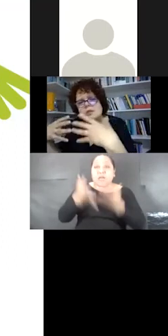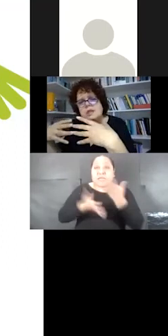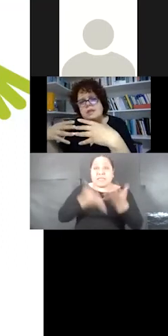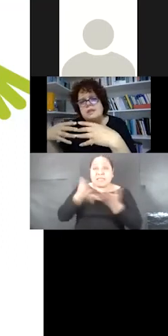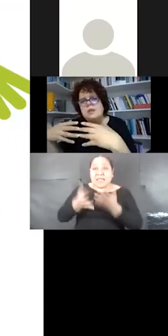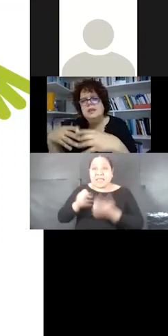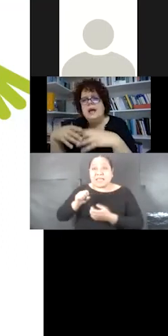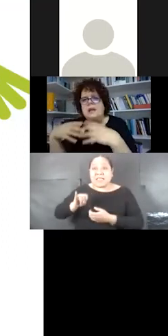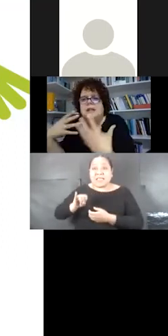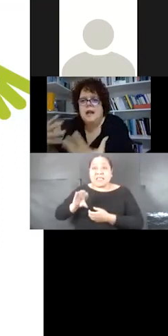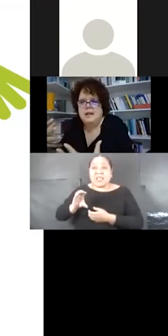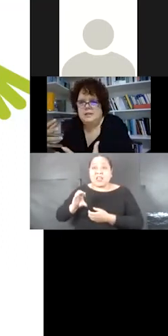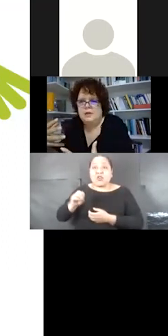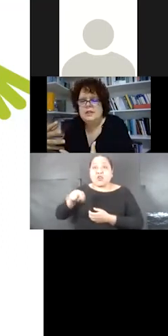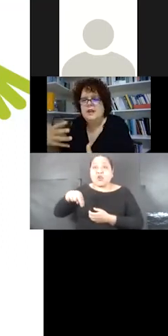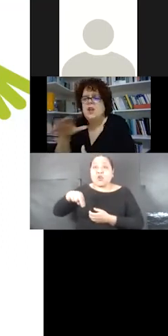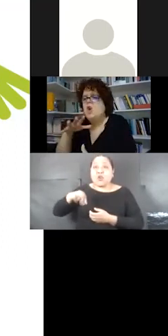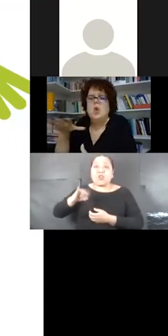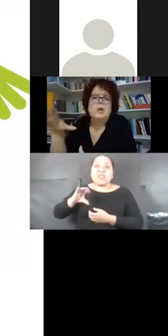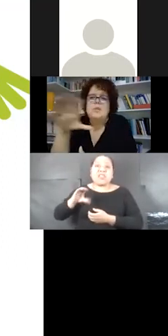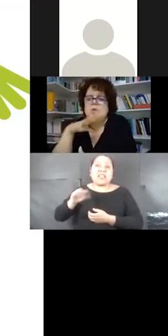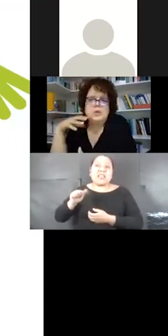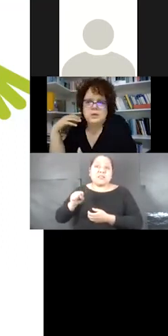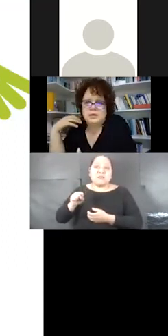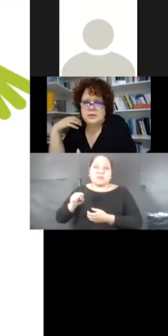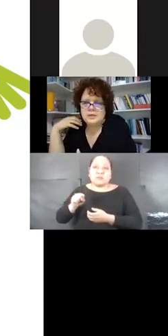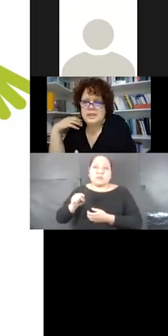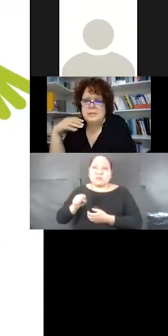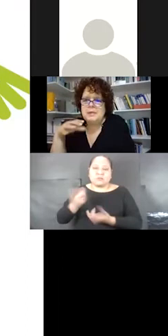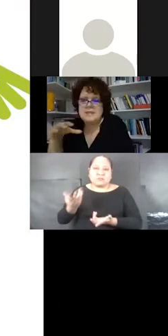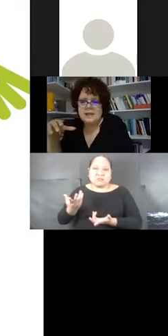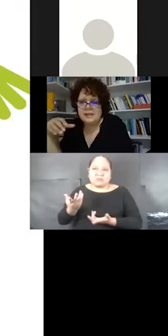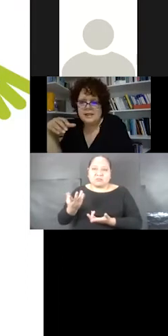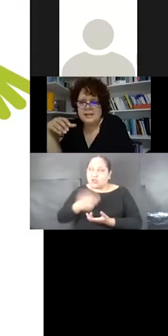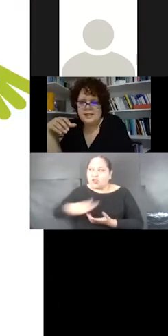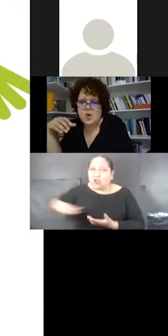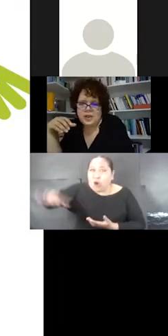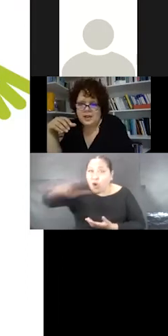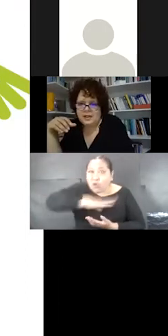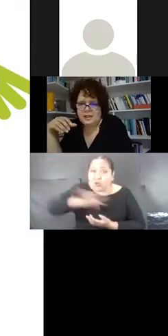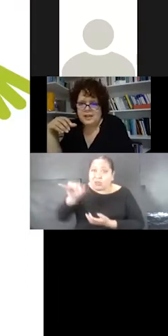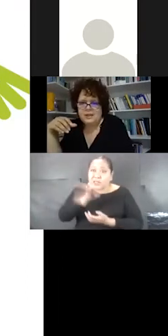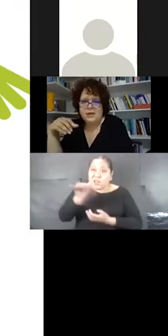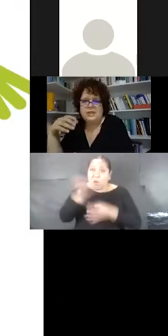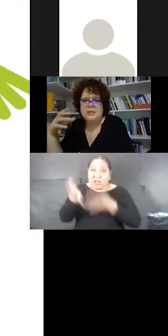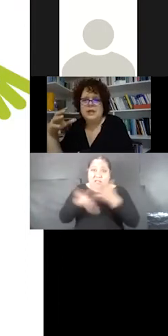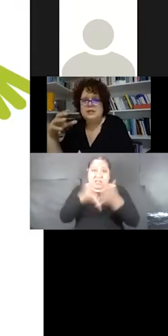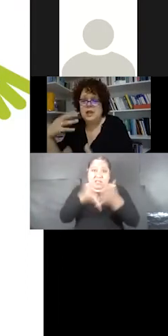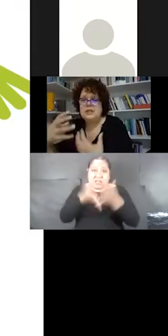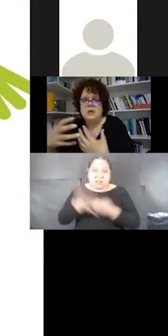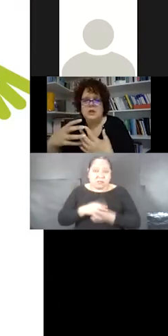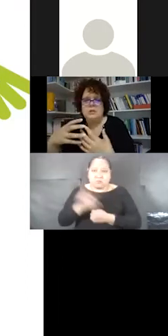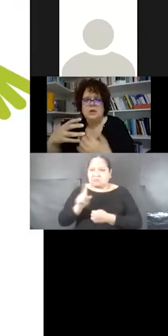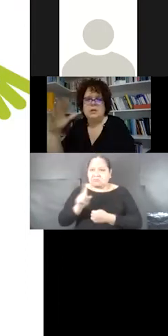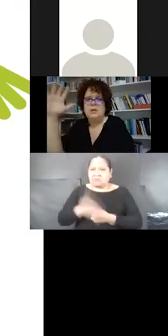vez son señas icónicas arbitrarias, lo que significa que no todo el mundo tiene la misma seña icónica, ¿no? Que si bien